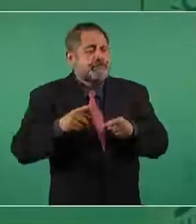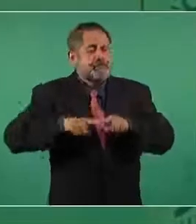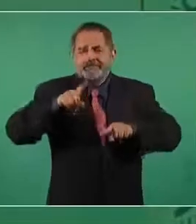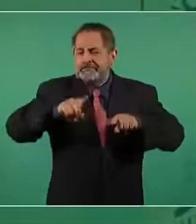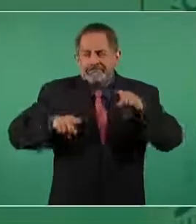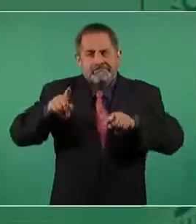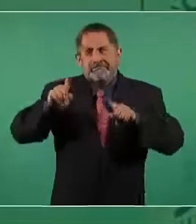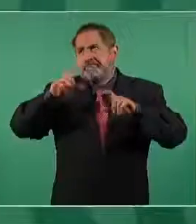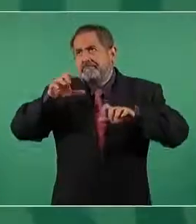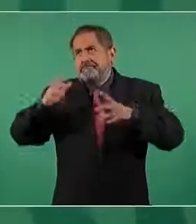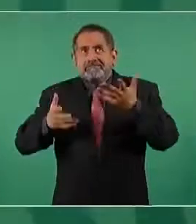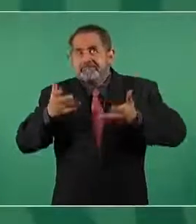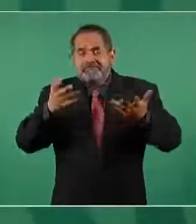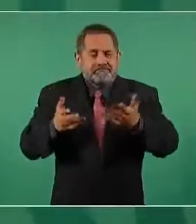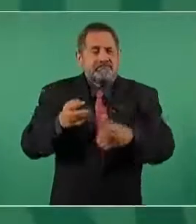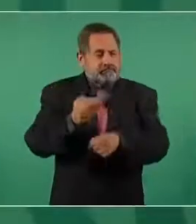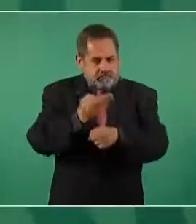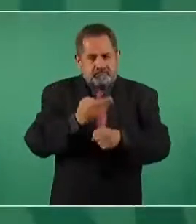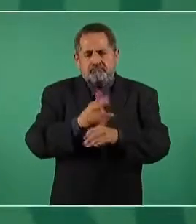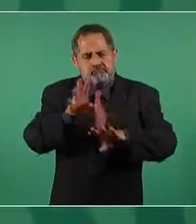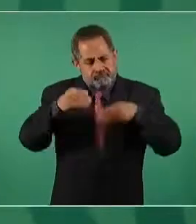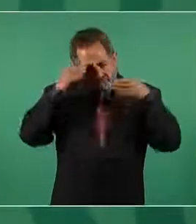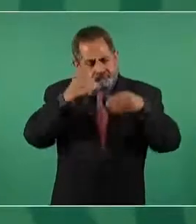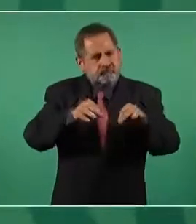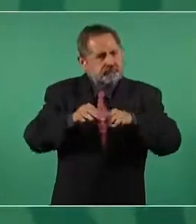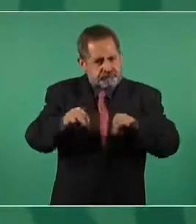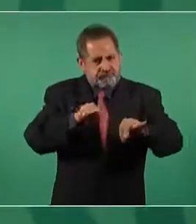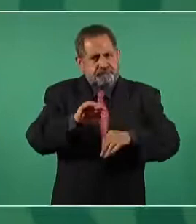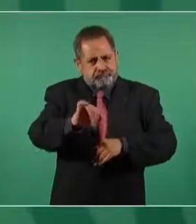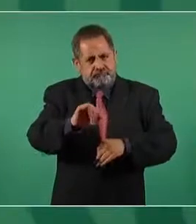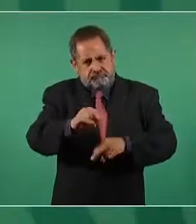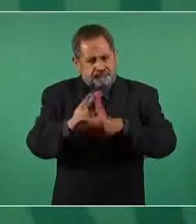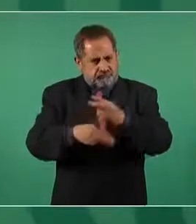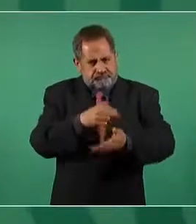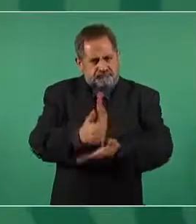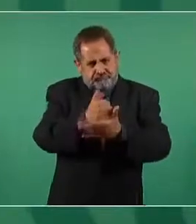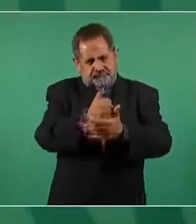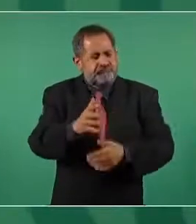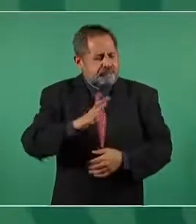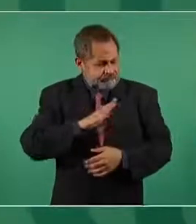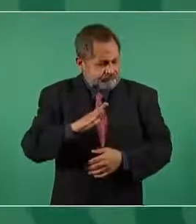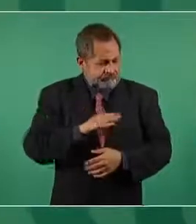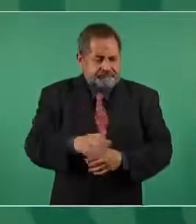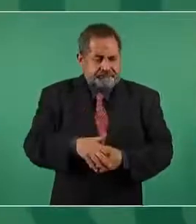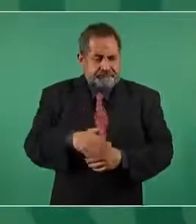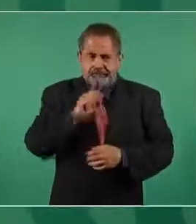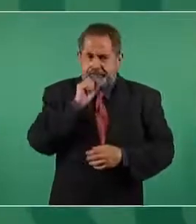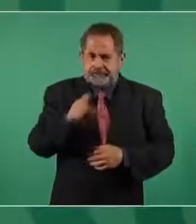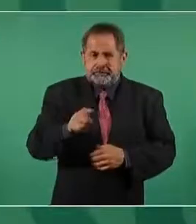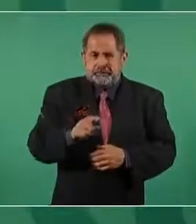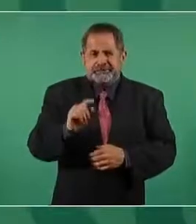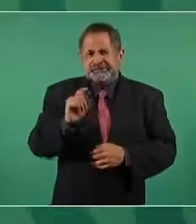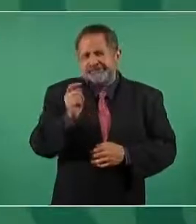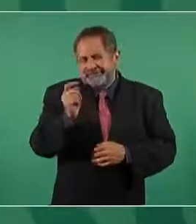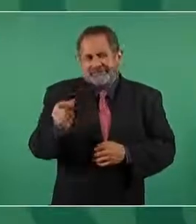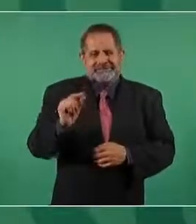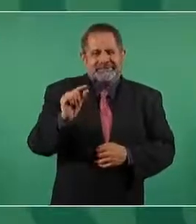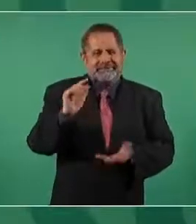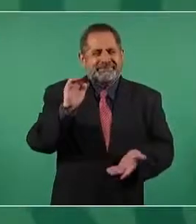están trabajando con ese propósito y ya ha habido una